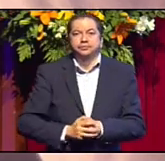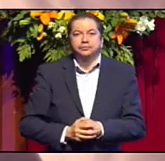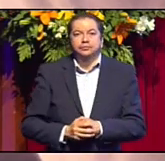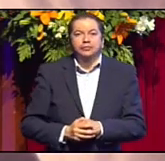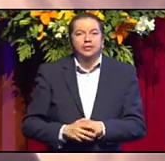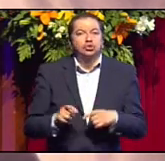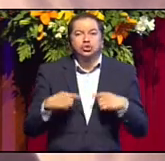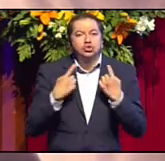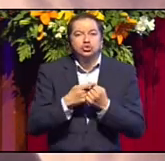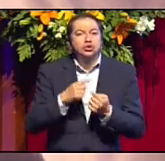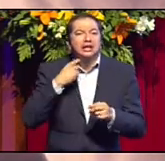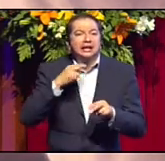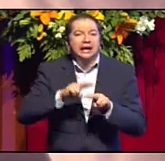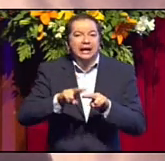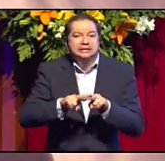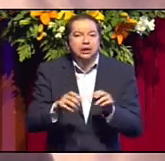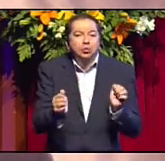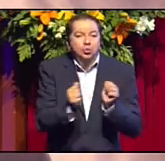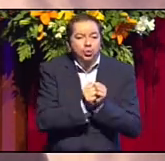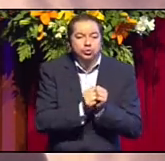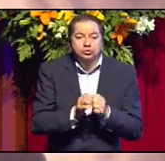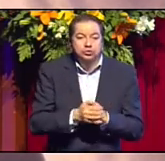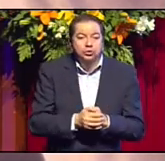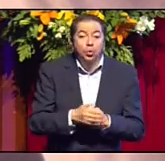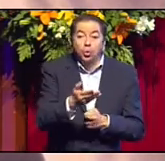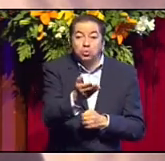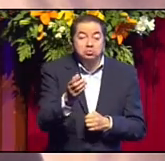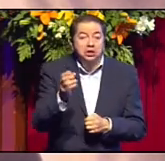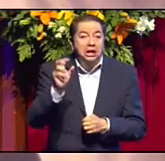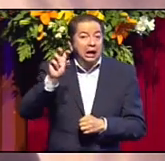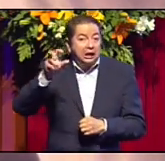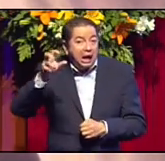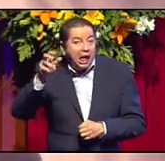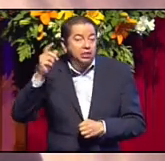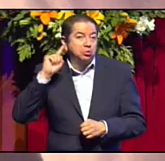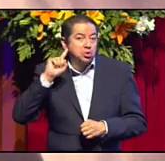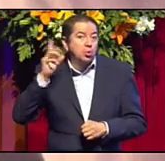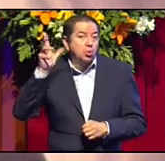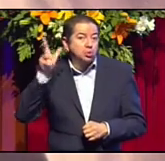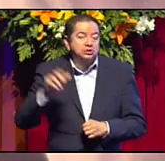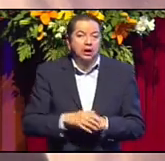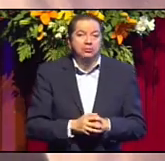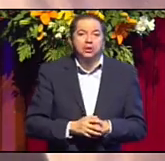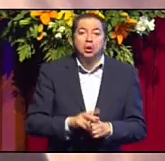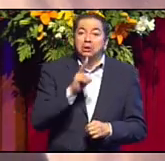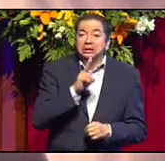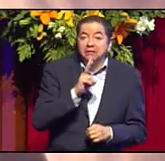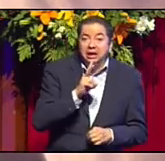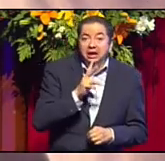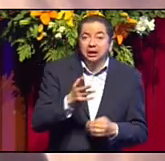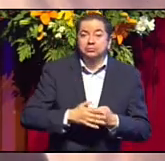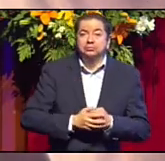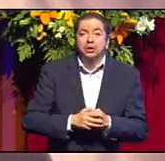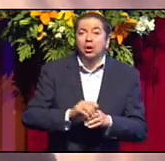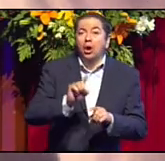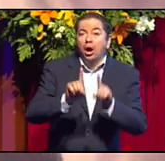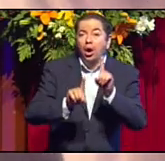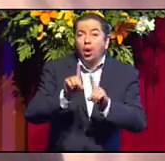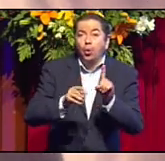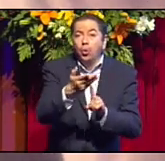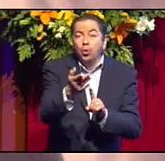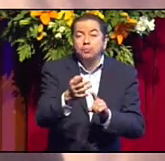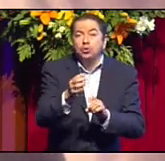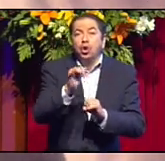qué es lo que hemos realizado juntos. Aquellos que están por la radio, por las dos radios municipales, por el canal de televisión, aquellos que